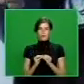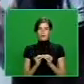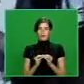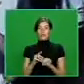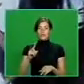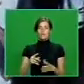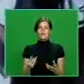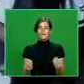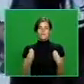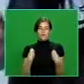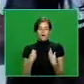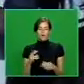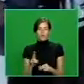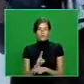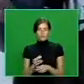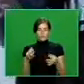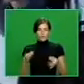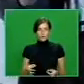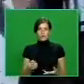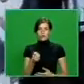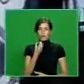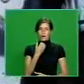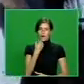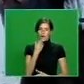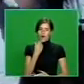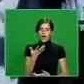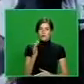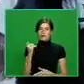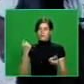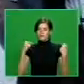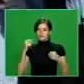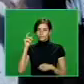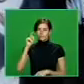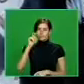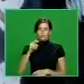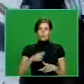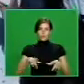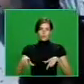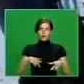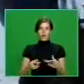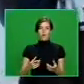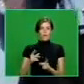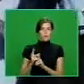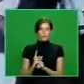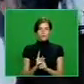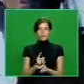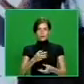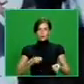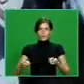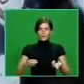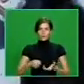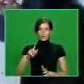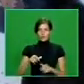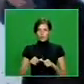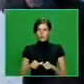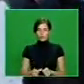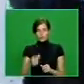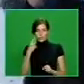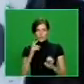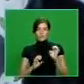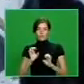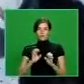darle vida útil de que existan entrenadores coordinadores existan torneos y se le haga un control al niño y un seguimiento no solamente